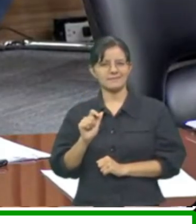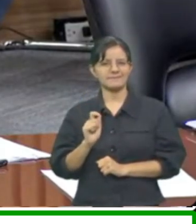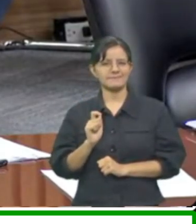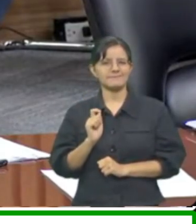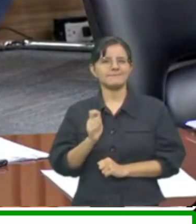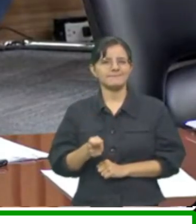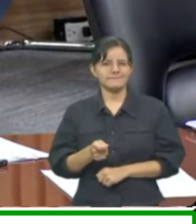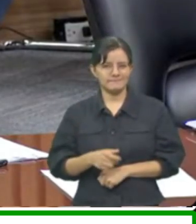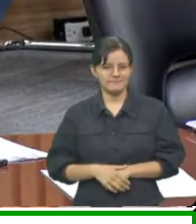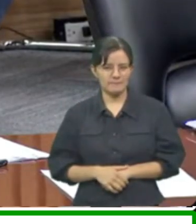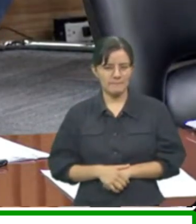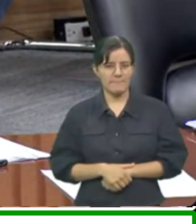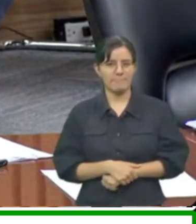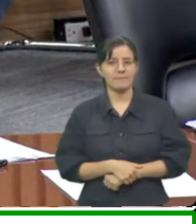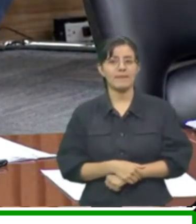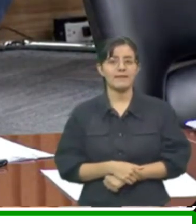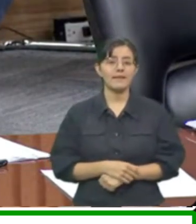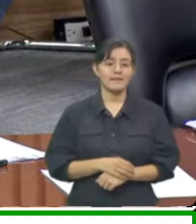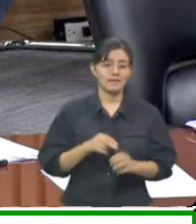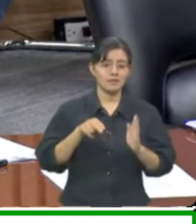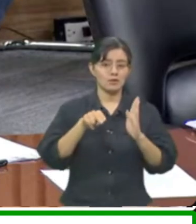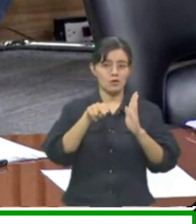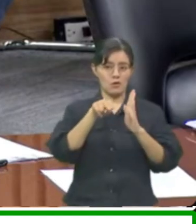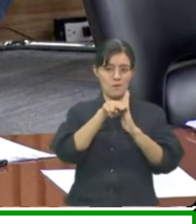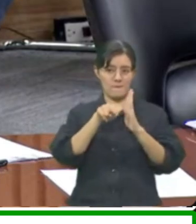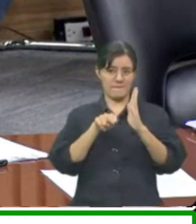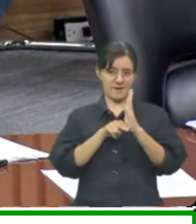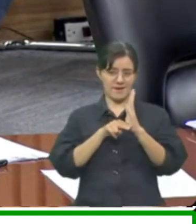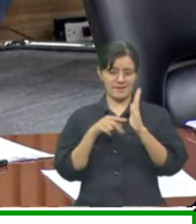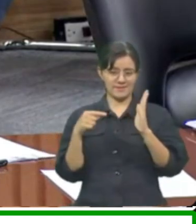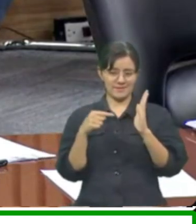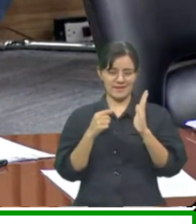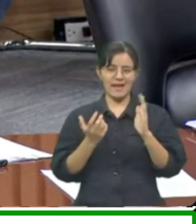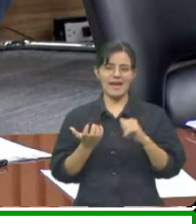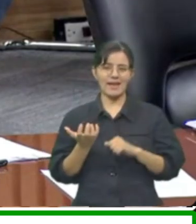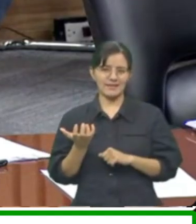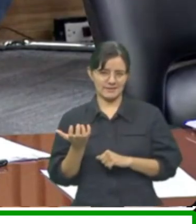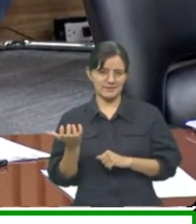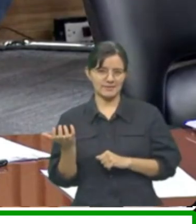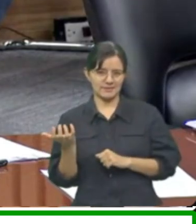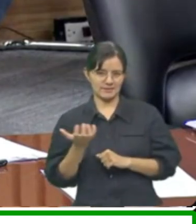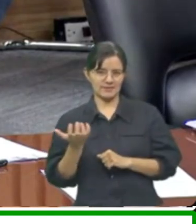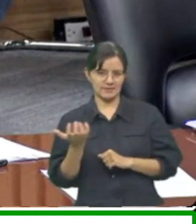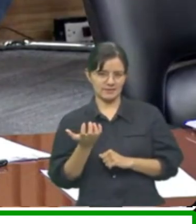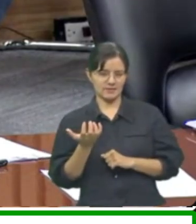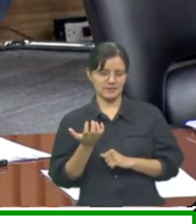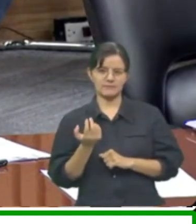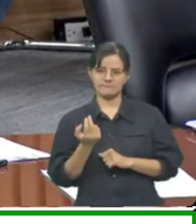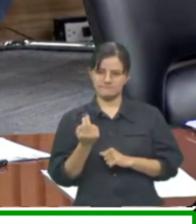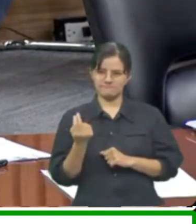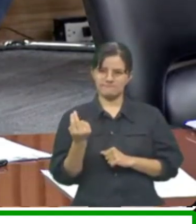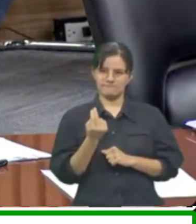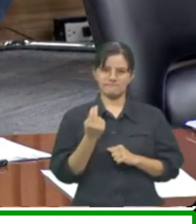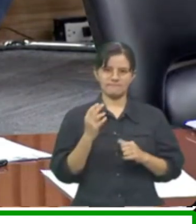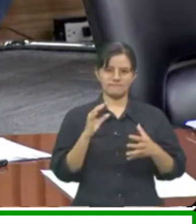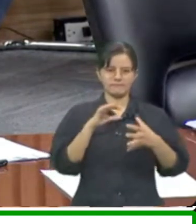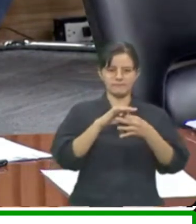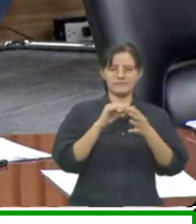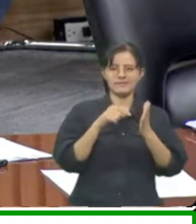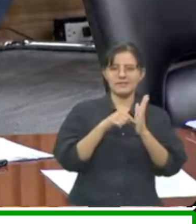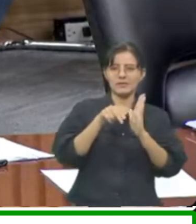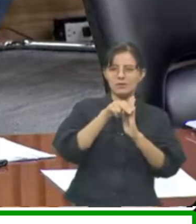tenga respecto de una norma y las acciones que se realicen en las que implicaría la consecuencia que establece la